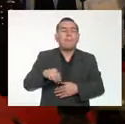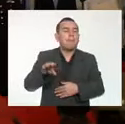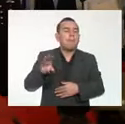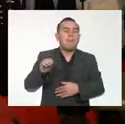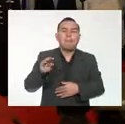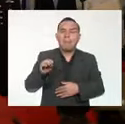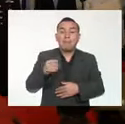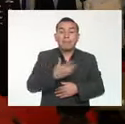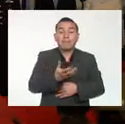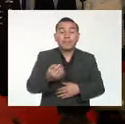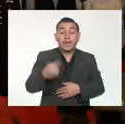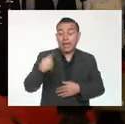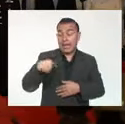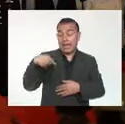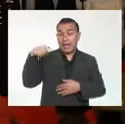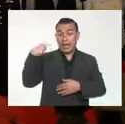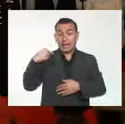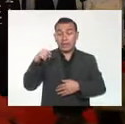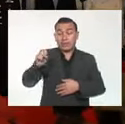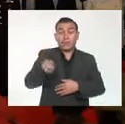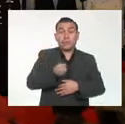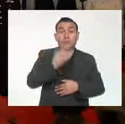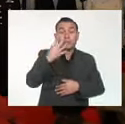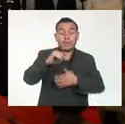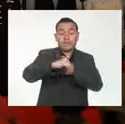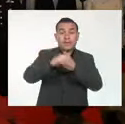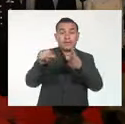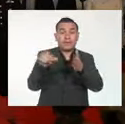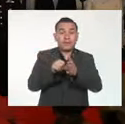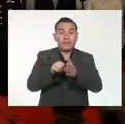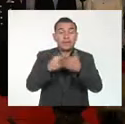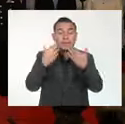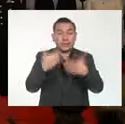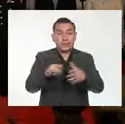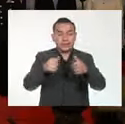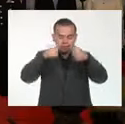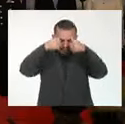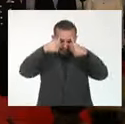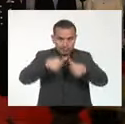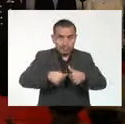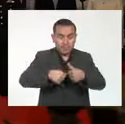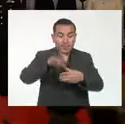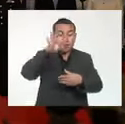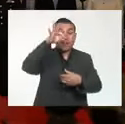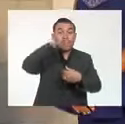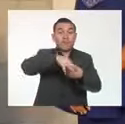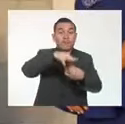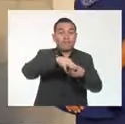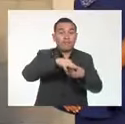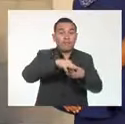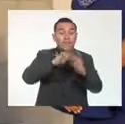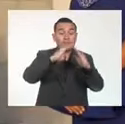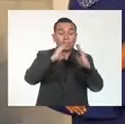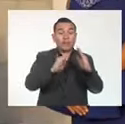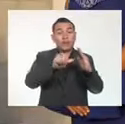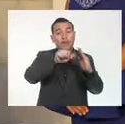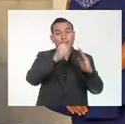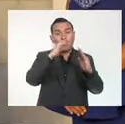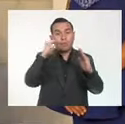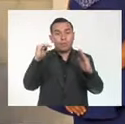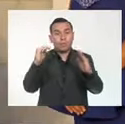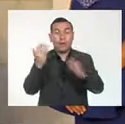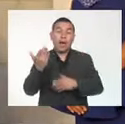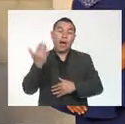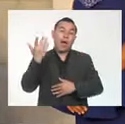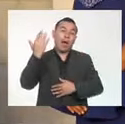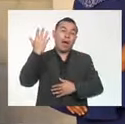Ayer, la nueva Asamblea Legislativa aprobó el voto en el exterior que había sido